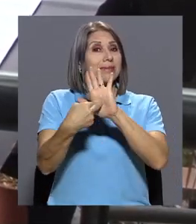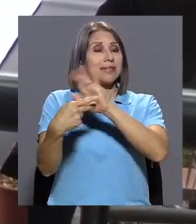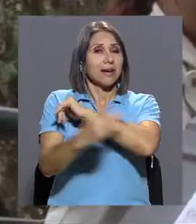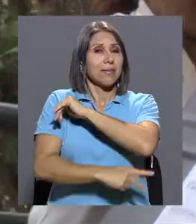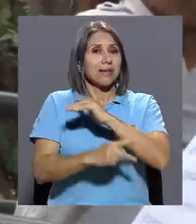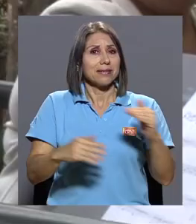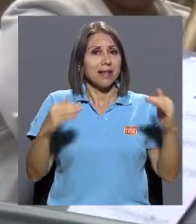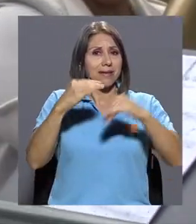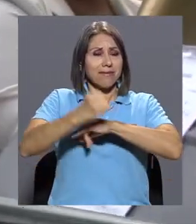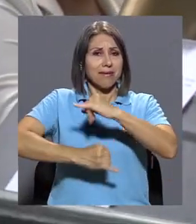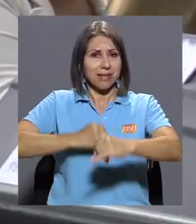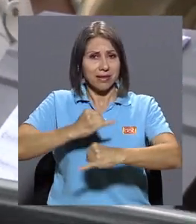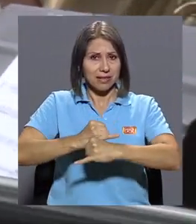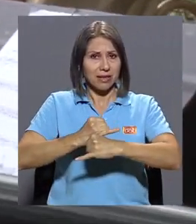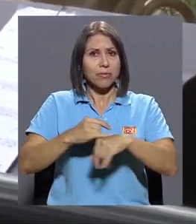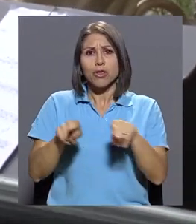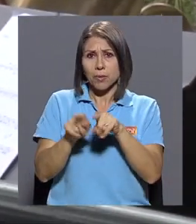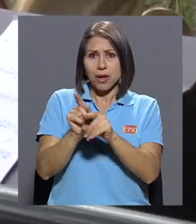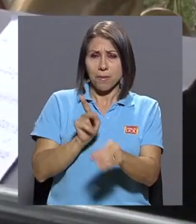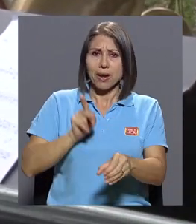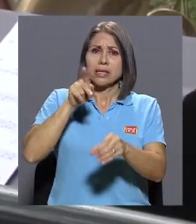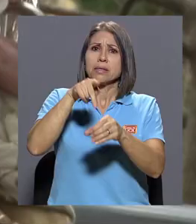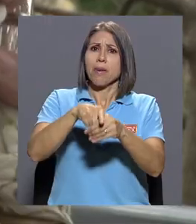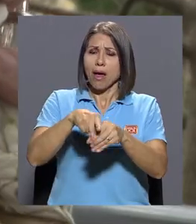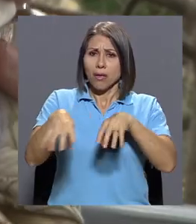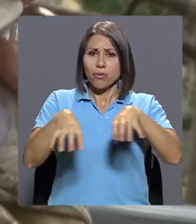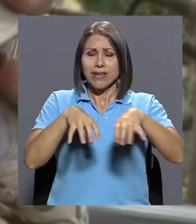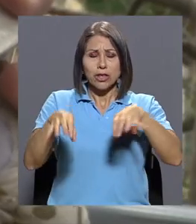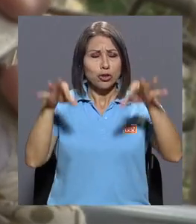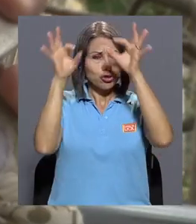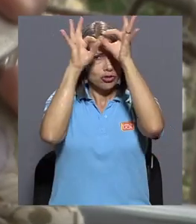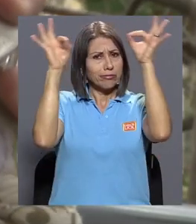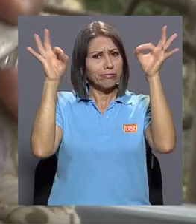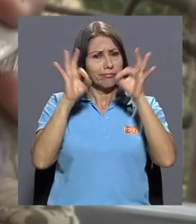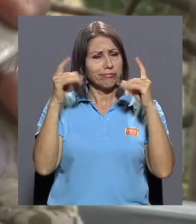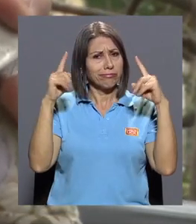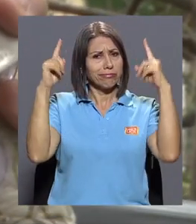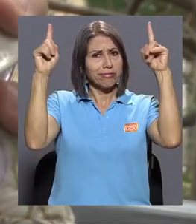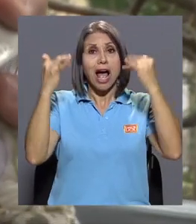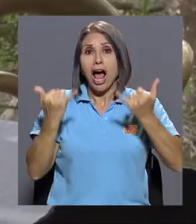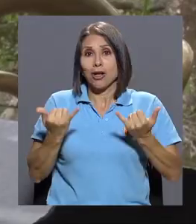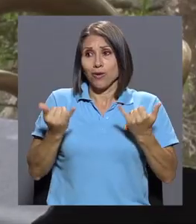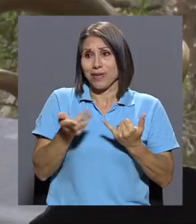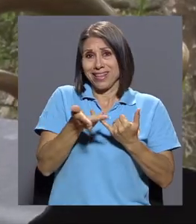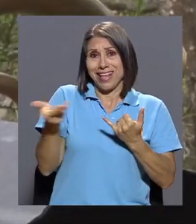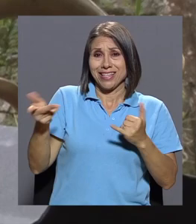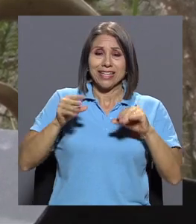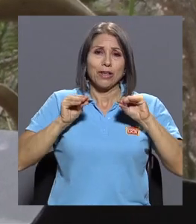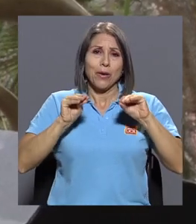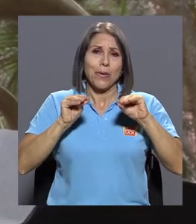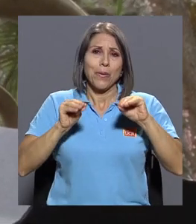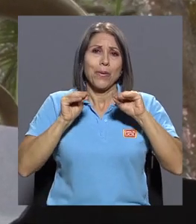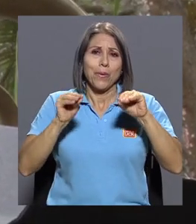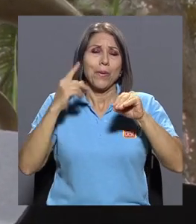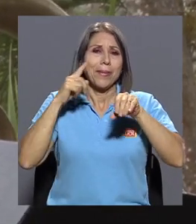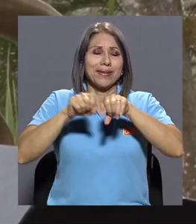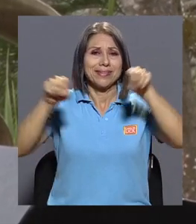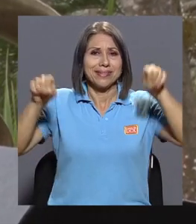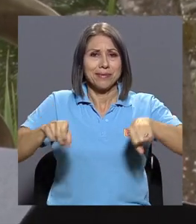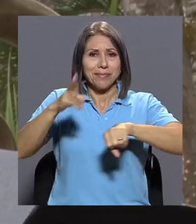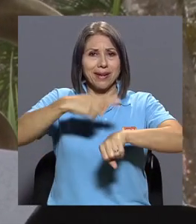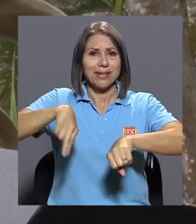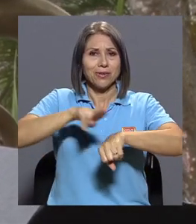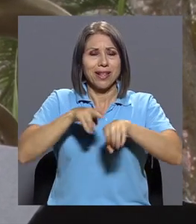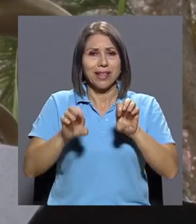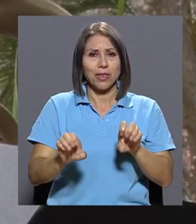fronteras, de participar en prestigiosos eventos y actualmente brindan clases maestras para el Sistema Nacional de